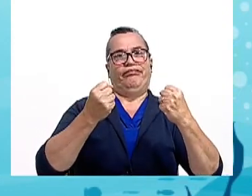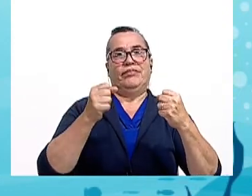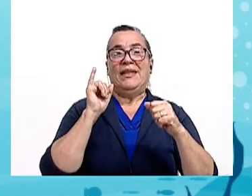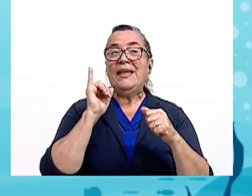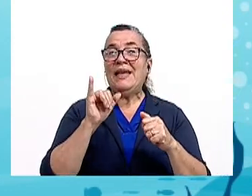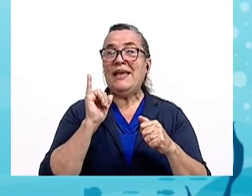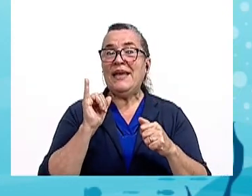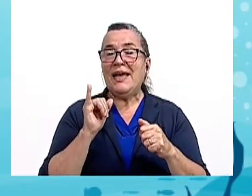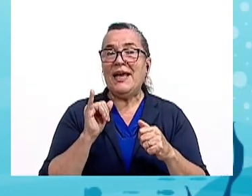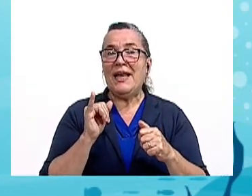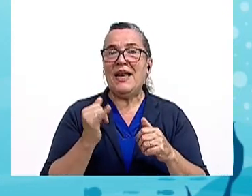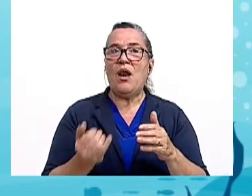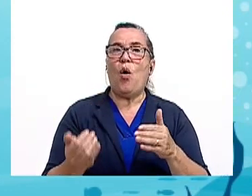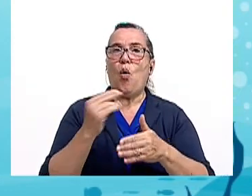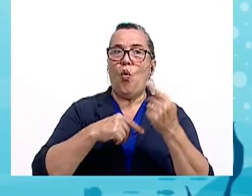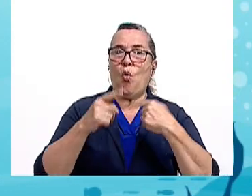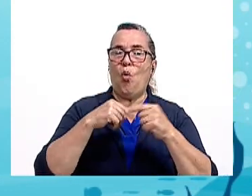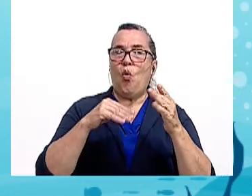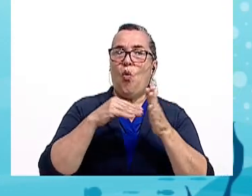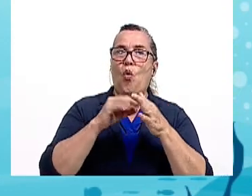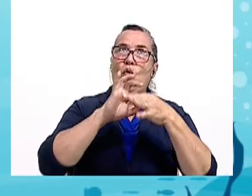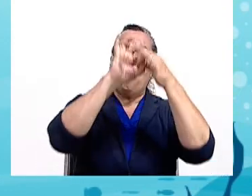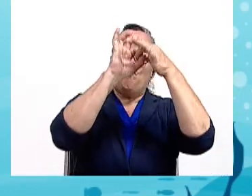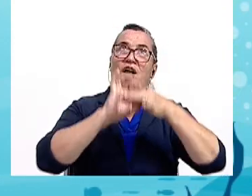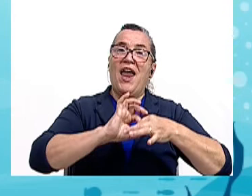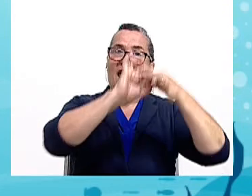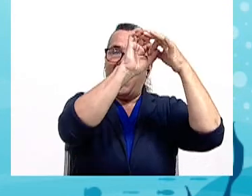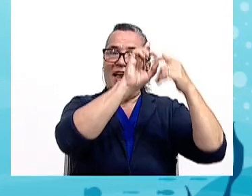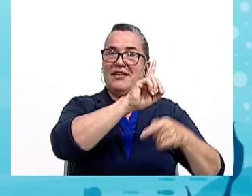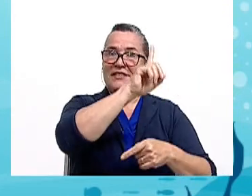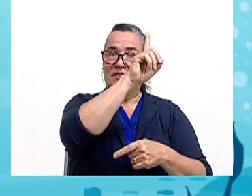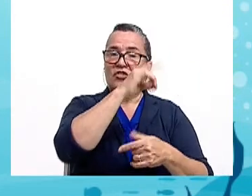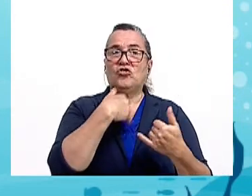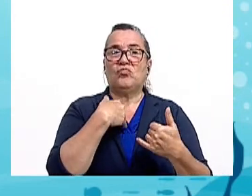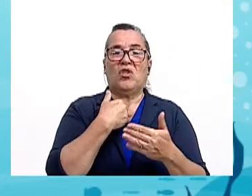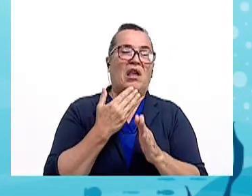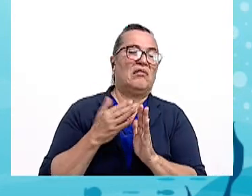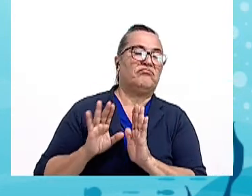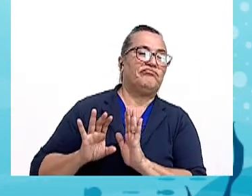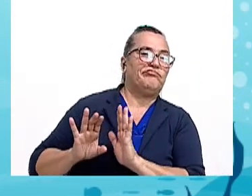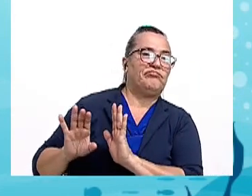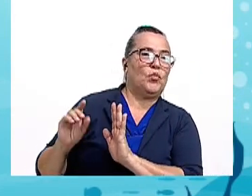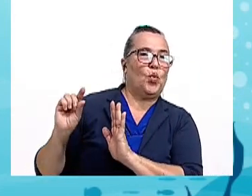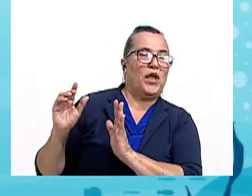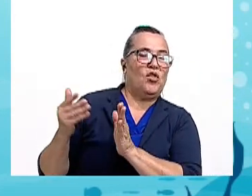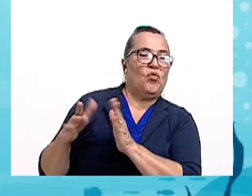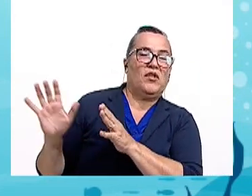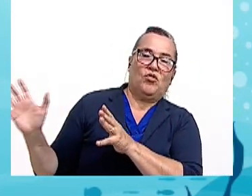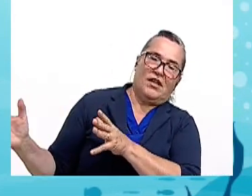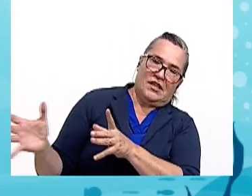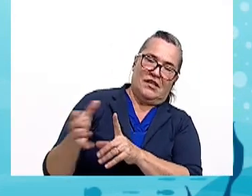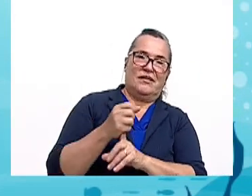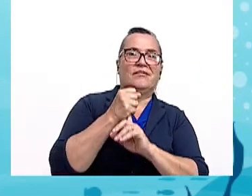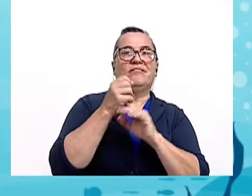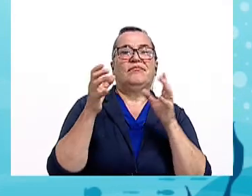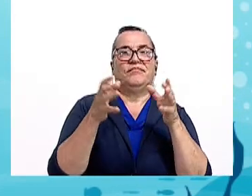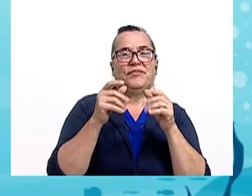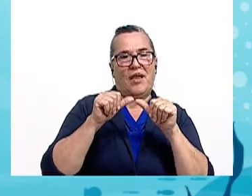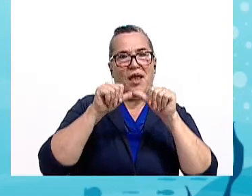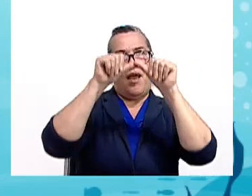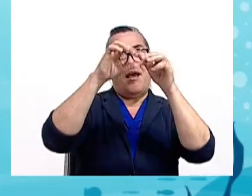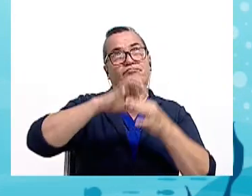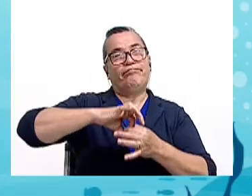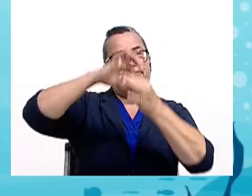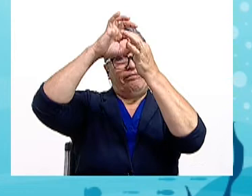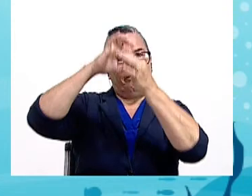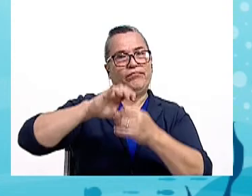que él renueva esa relación con Dios, que lo tenía un poco olvidado. Entonces, a partir de ahí va a